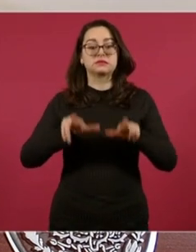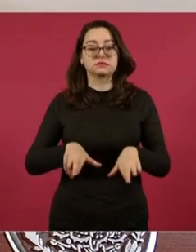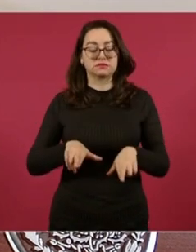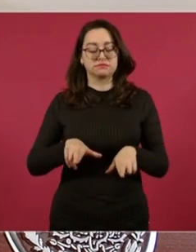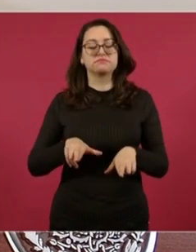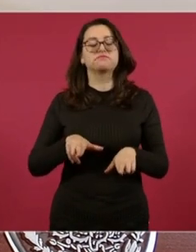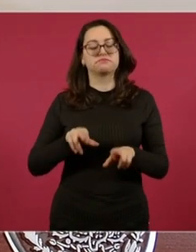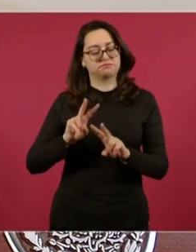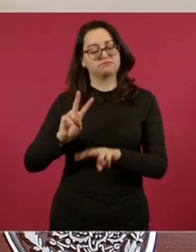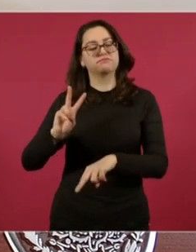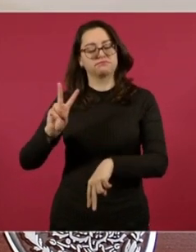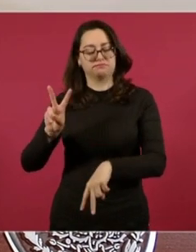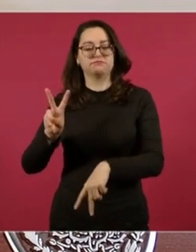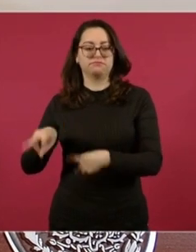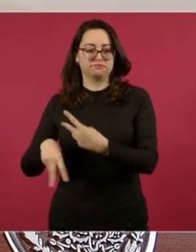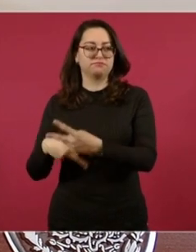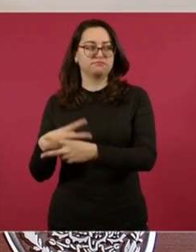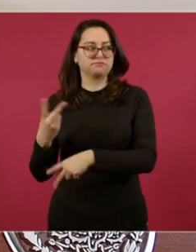representación